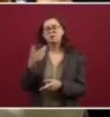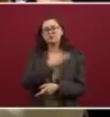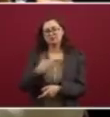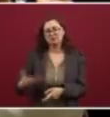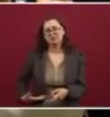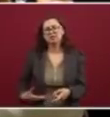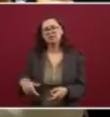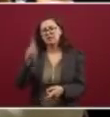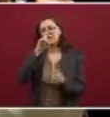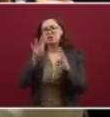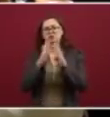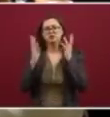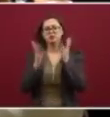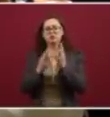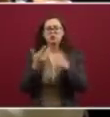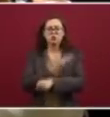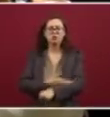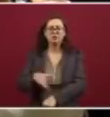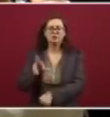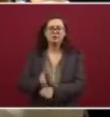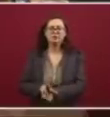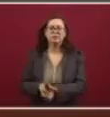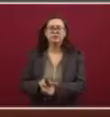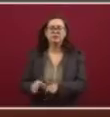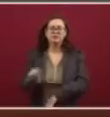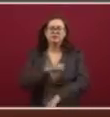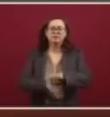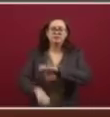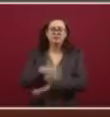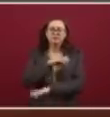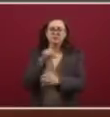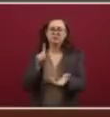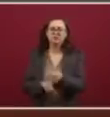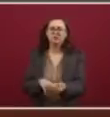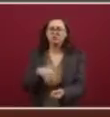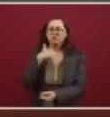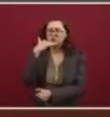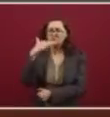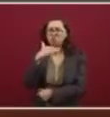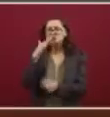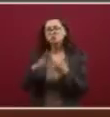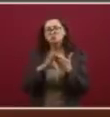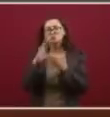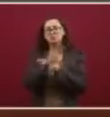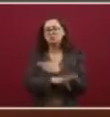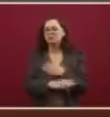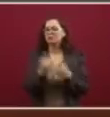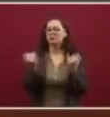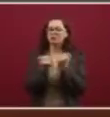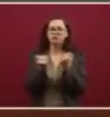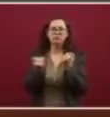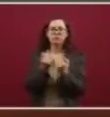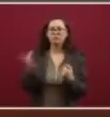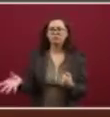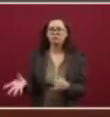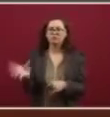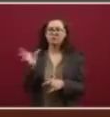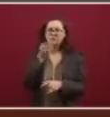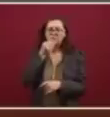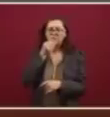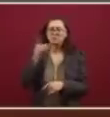que traía una agenda muy anticorrupción, lo callaron también y lo mandaron como presidente